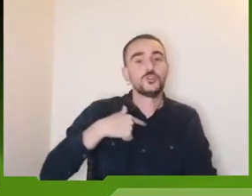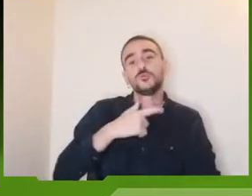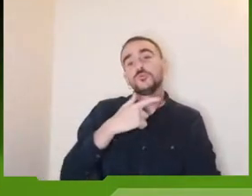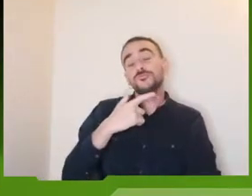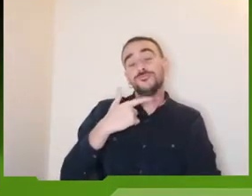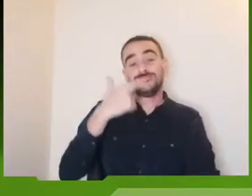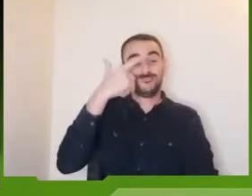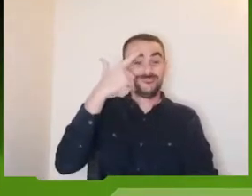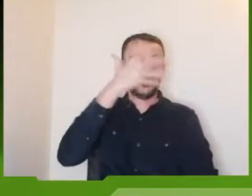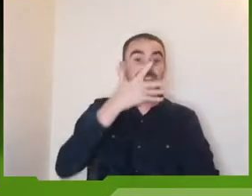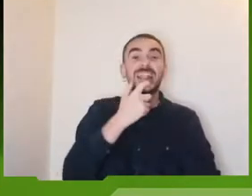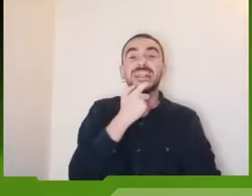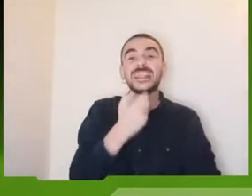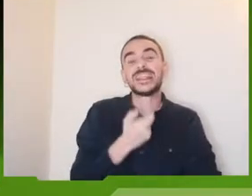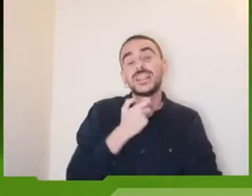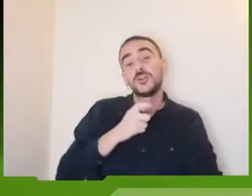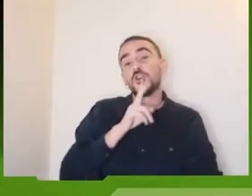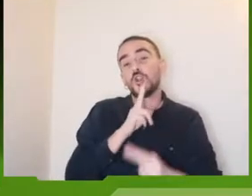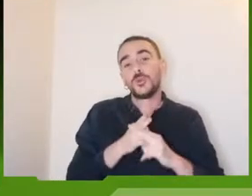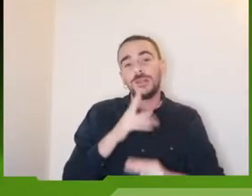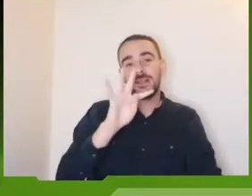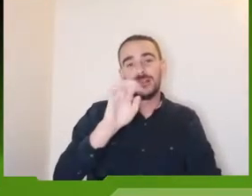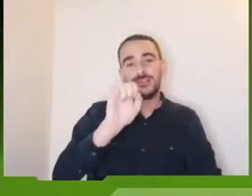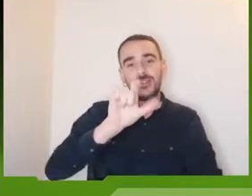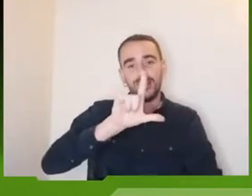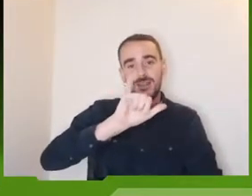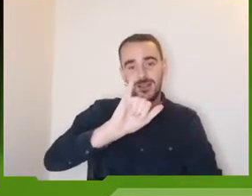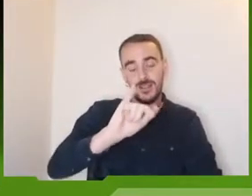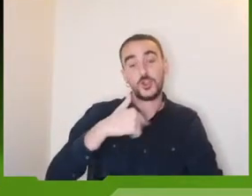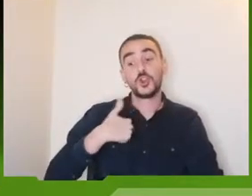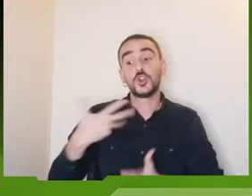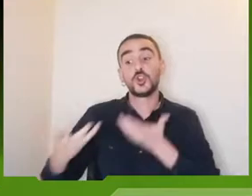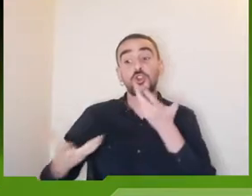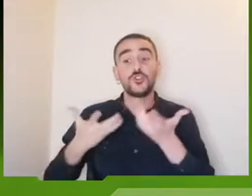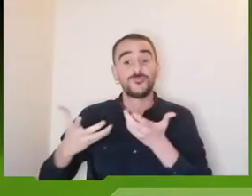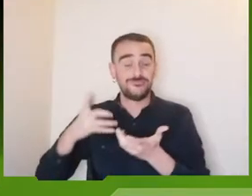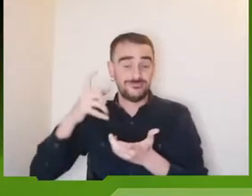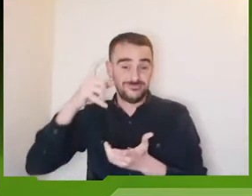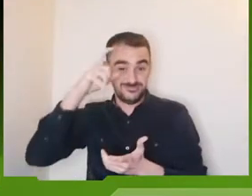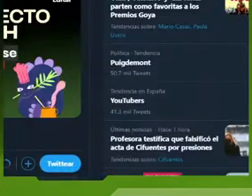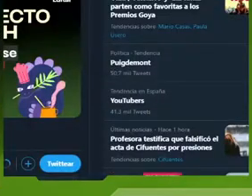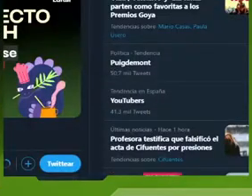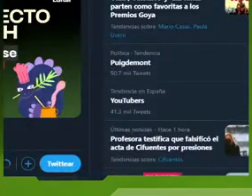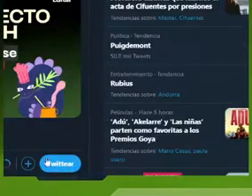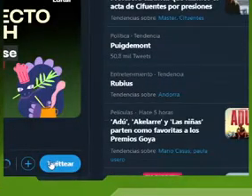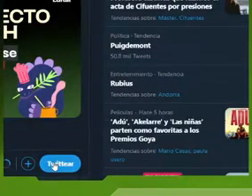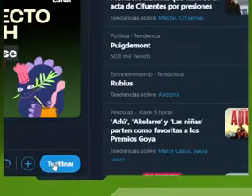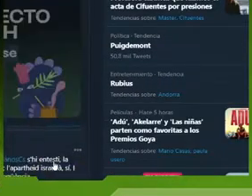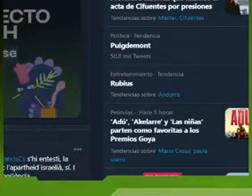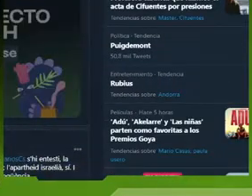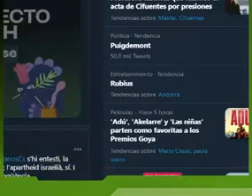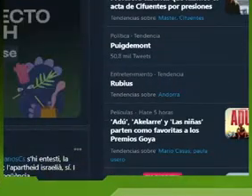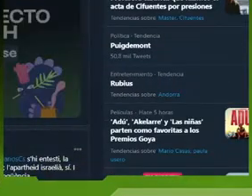artístico y culinario es Carmen Vegana, que es también el nombre de mi cuenta de Instagram.